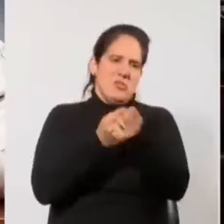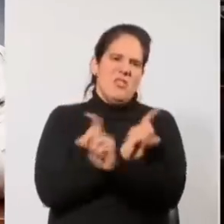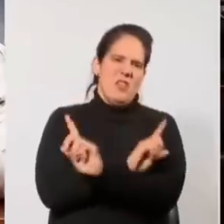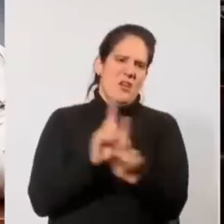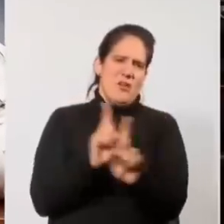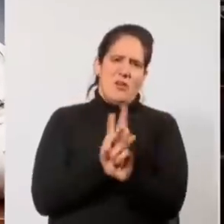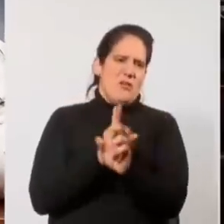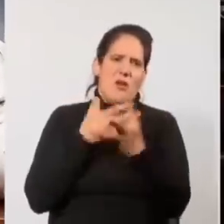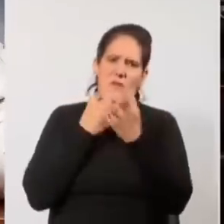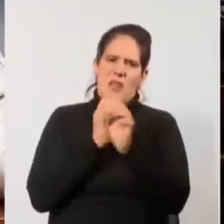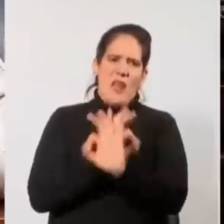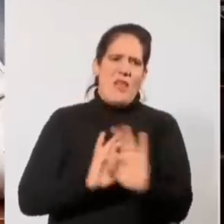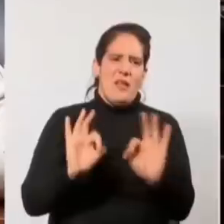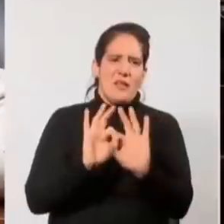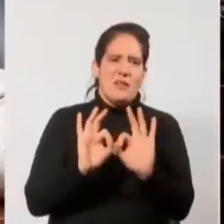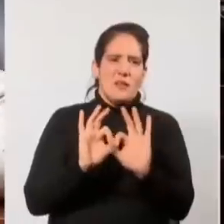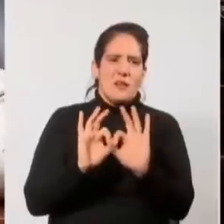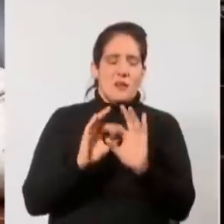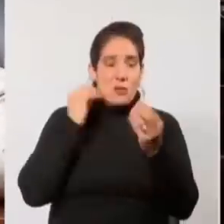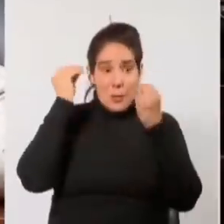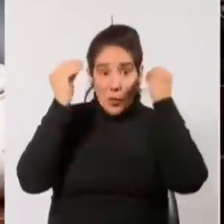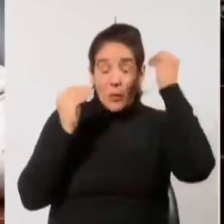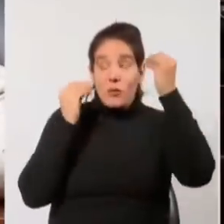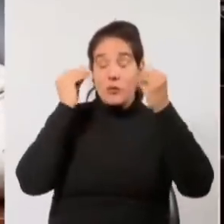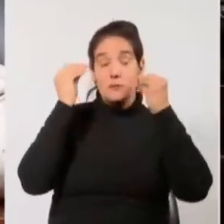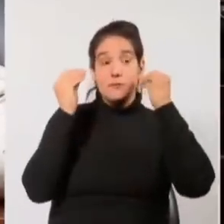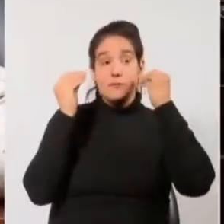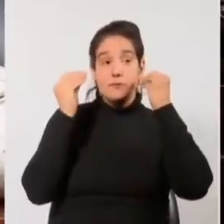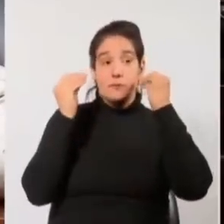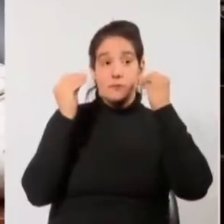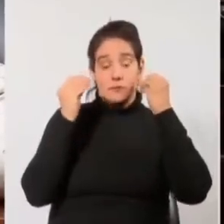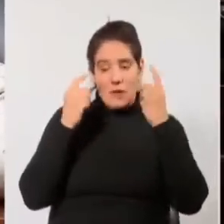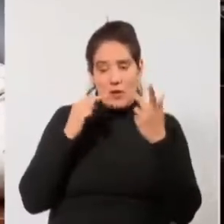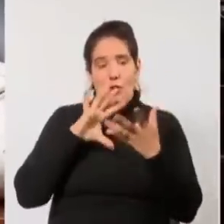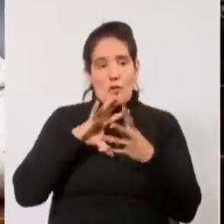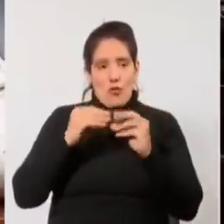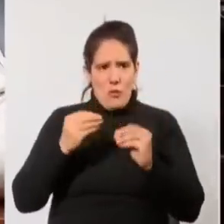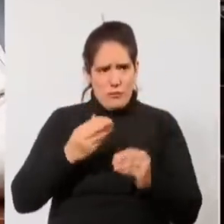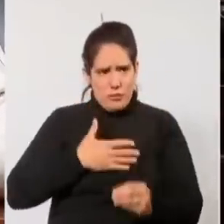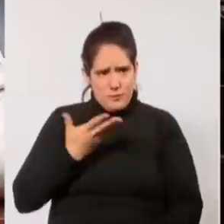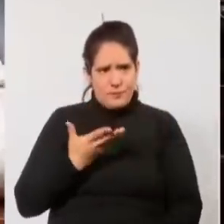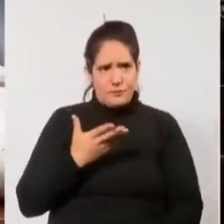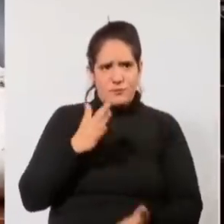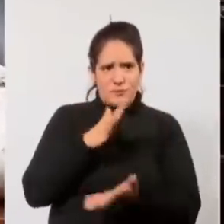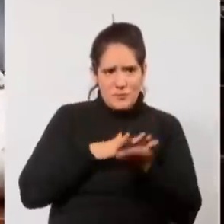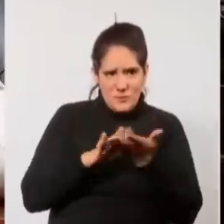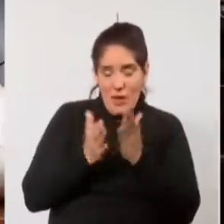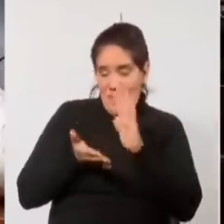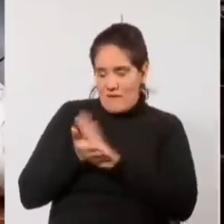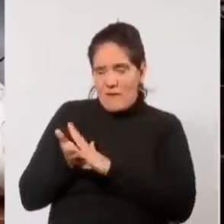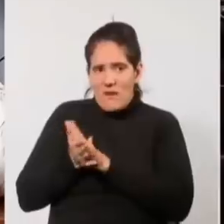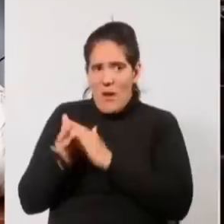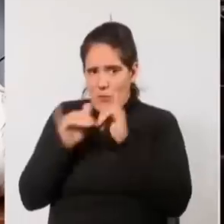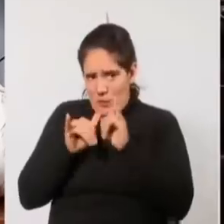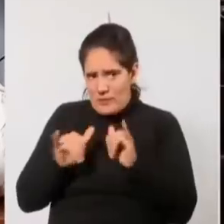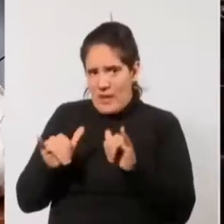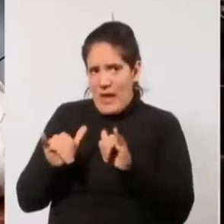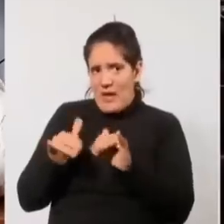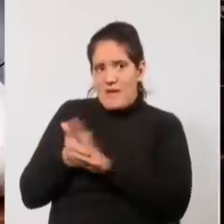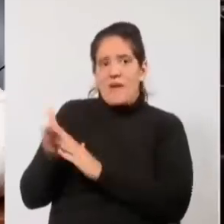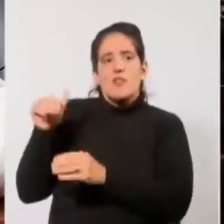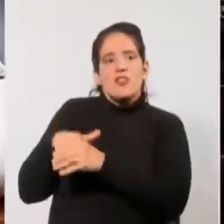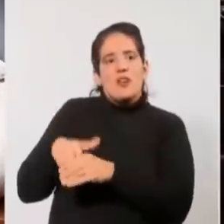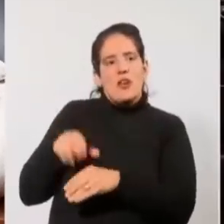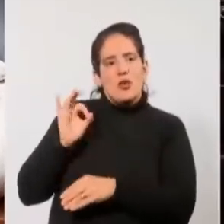en absoluto. Fue una enorme preocupación, una enorme provocación en el marco de una campaña electoral y que